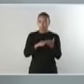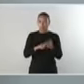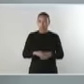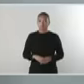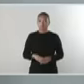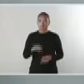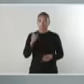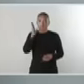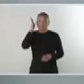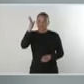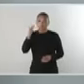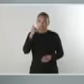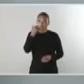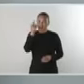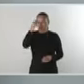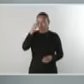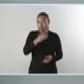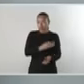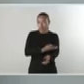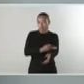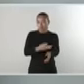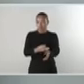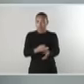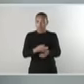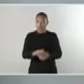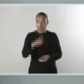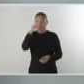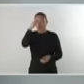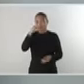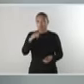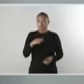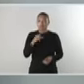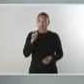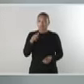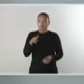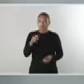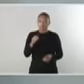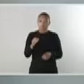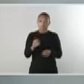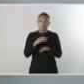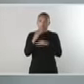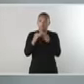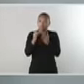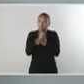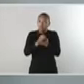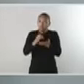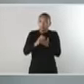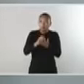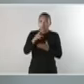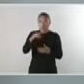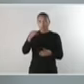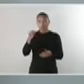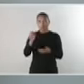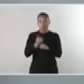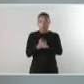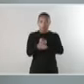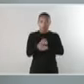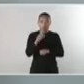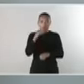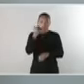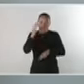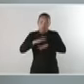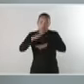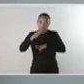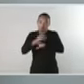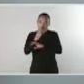qué futuro quieres para tu familia para para tu comunidad para tu estado si quieres más